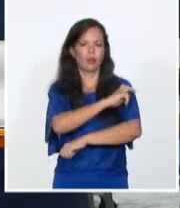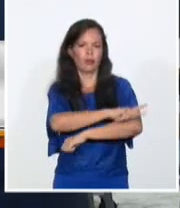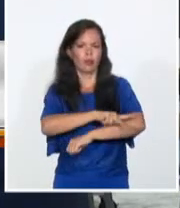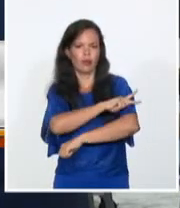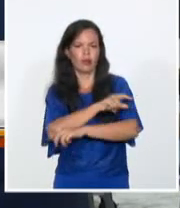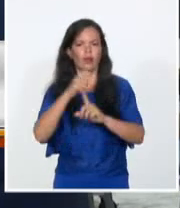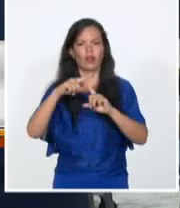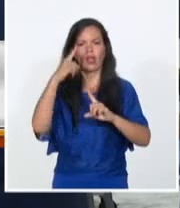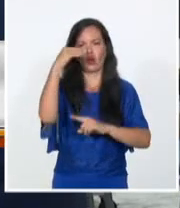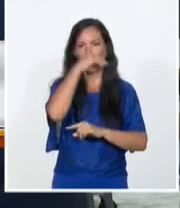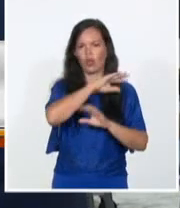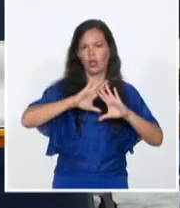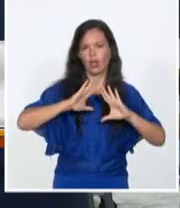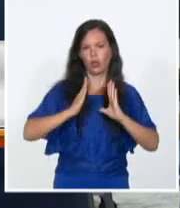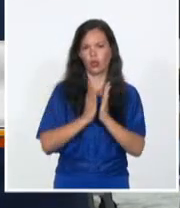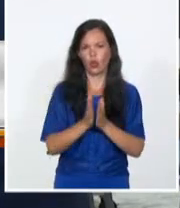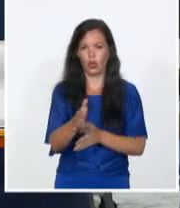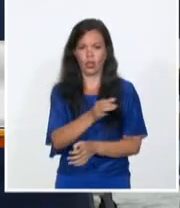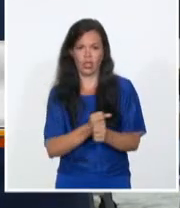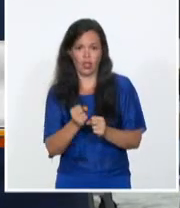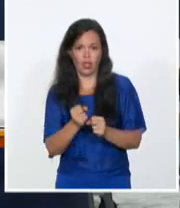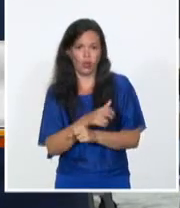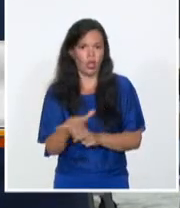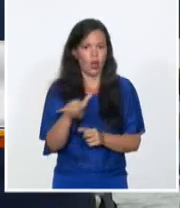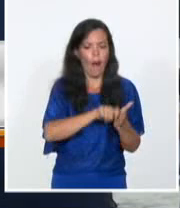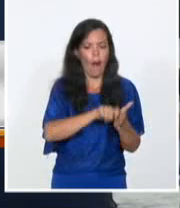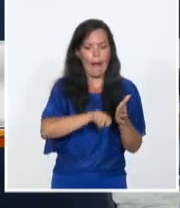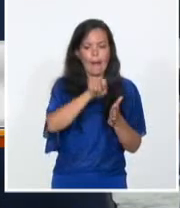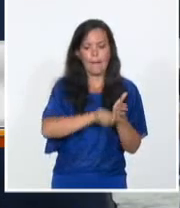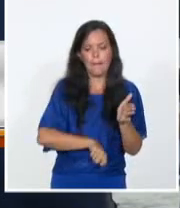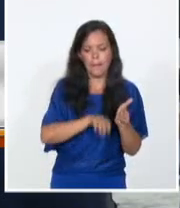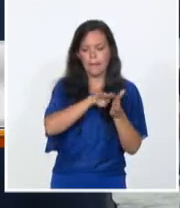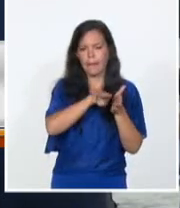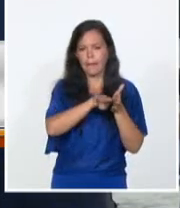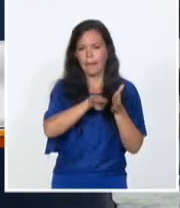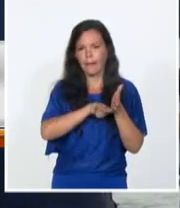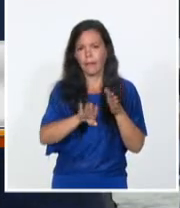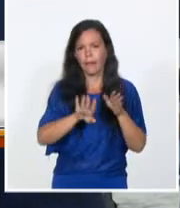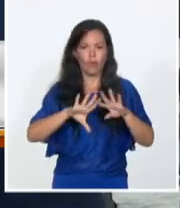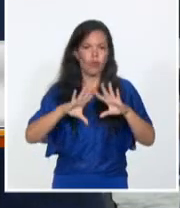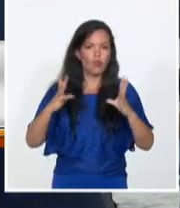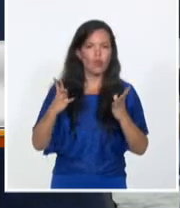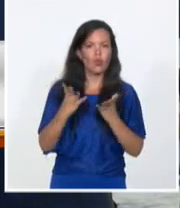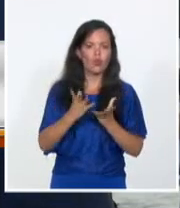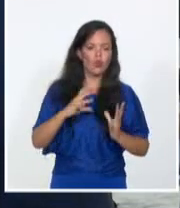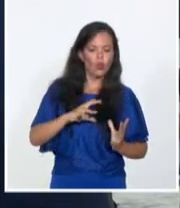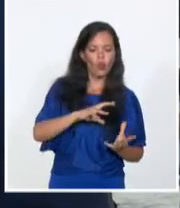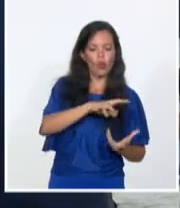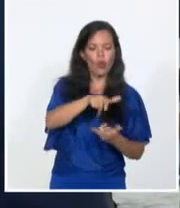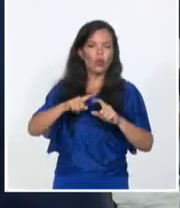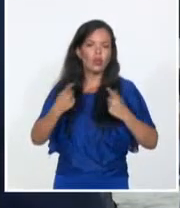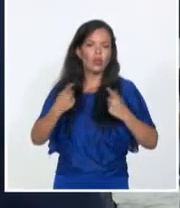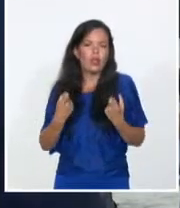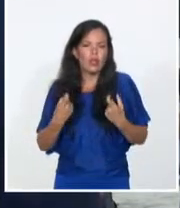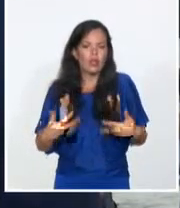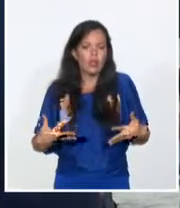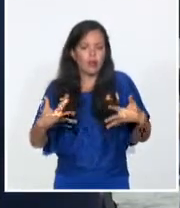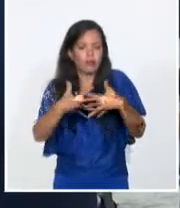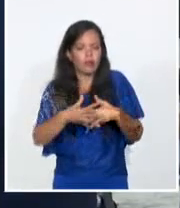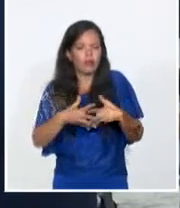se vayan a implementar como una hoja de ruta que está trazada a nivel mundial, y la región como un todo tiene que avanzar como un bloque en ir